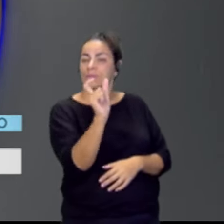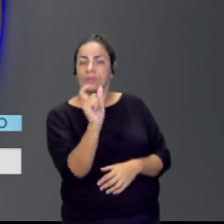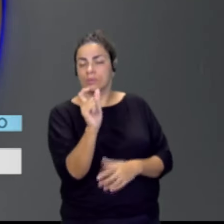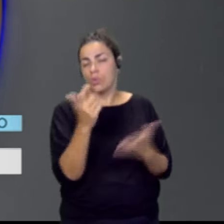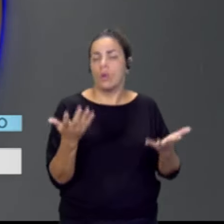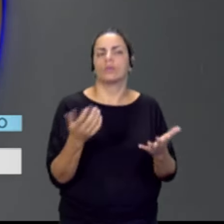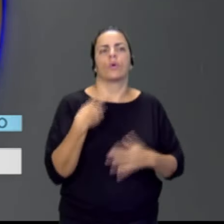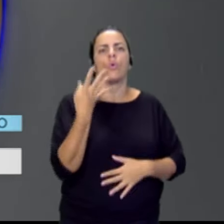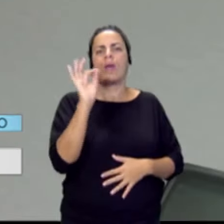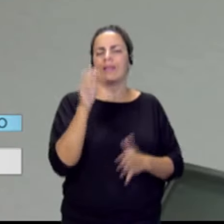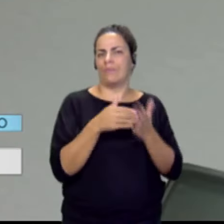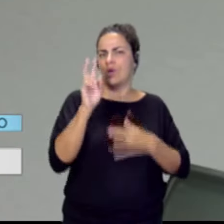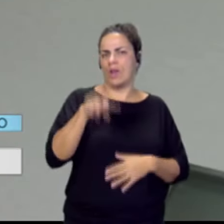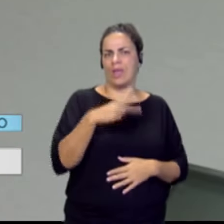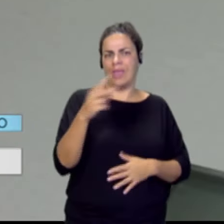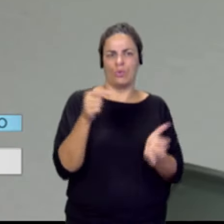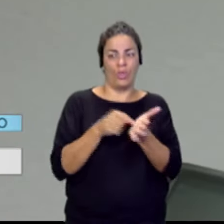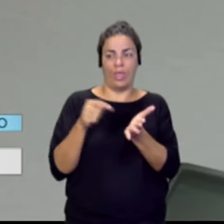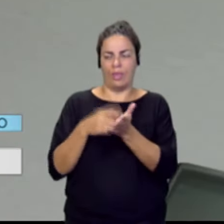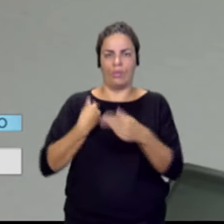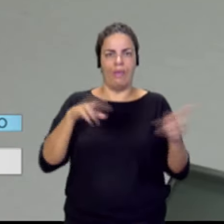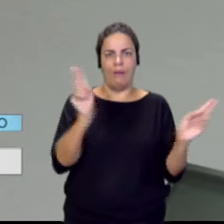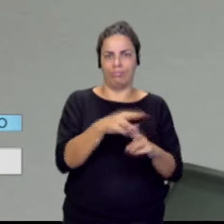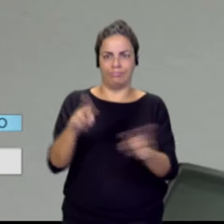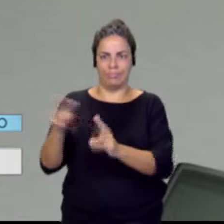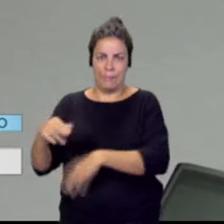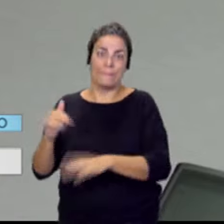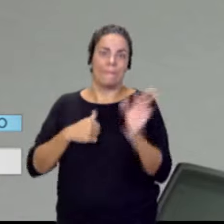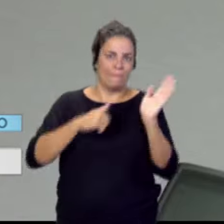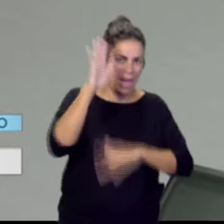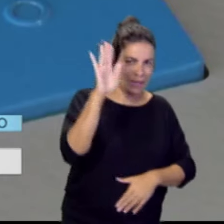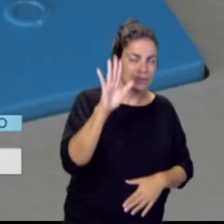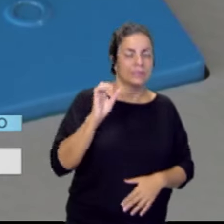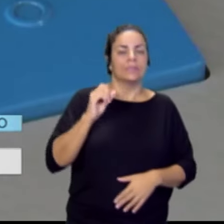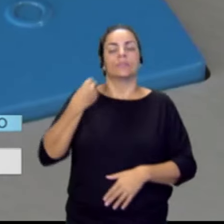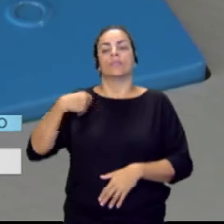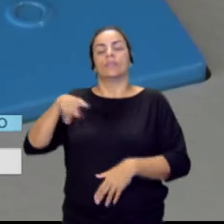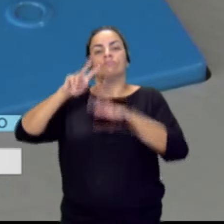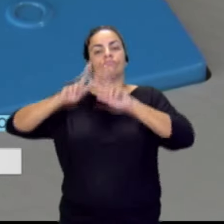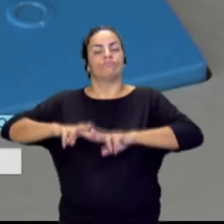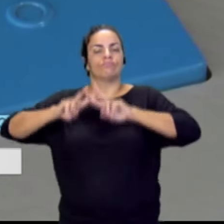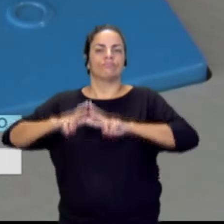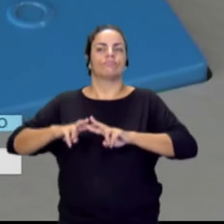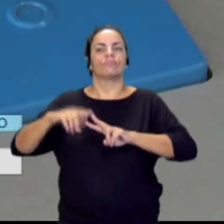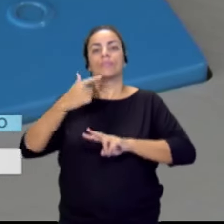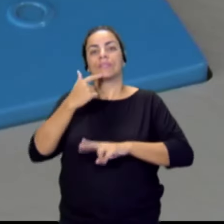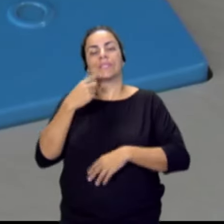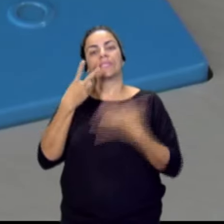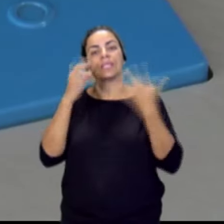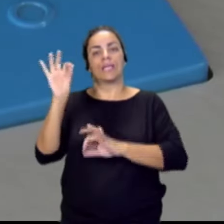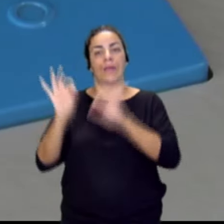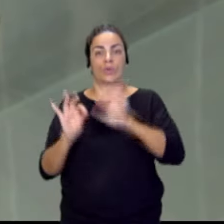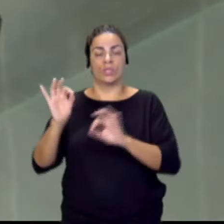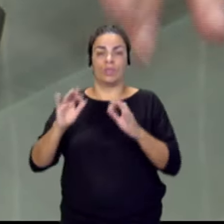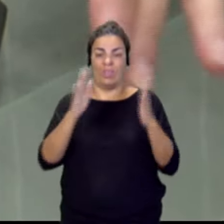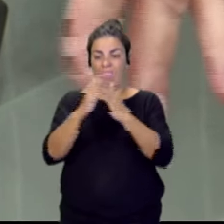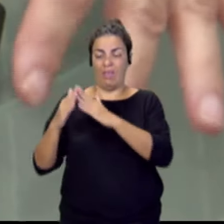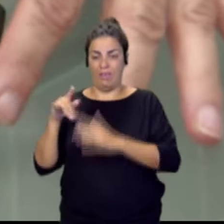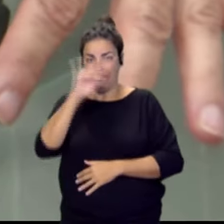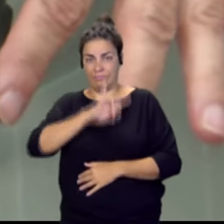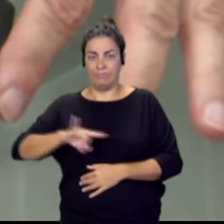40 millones de euros de deuda cancelada. Según un estudio que ha realizado, el 70% de los hogares españoles tienen